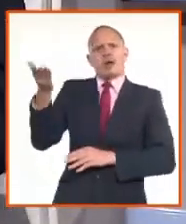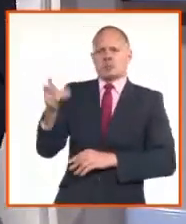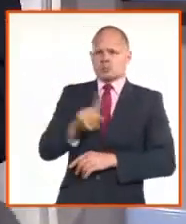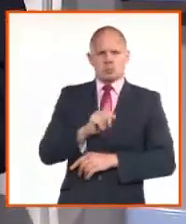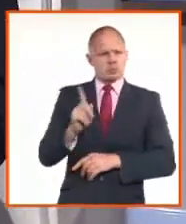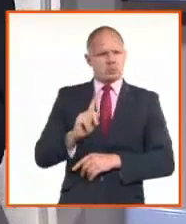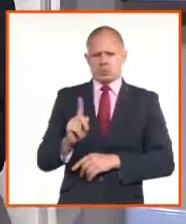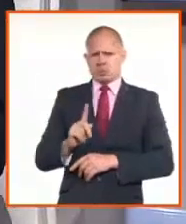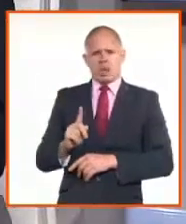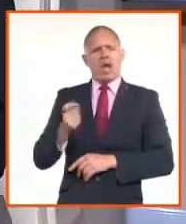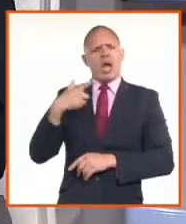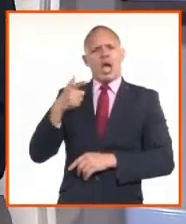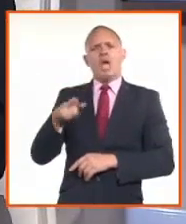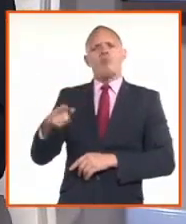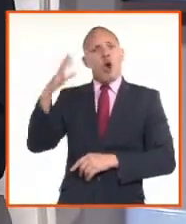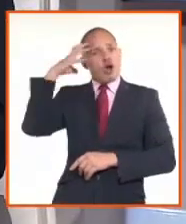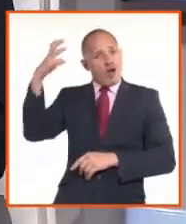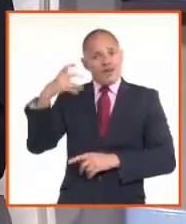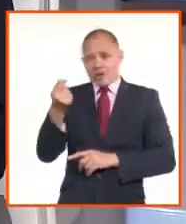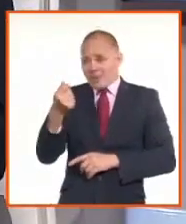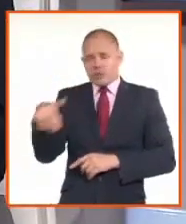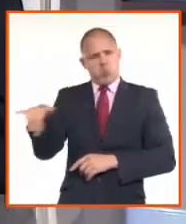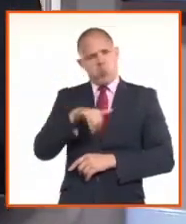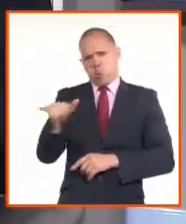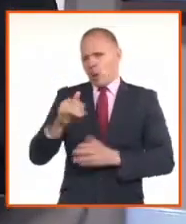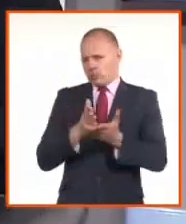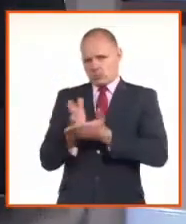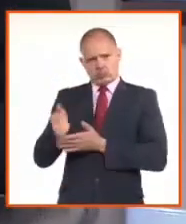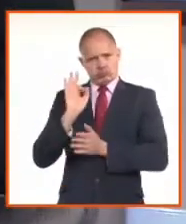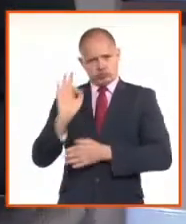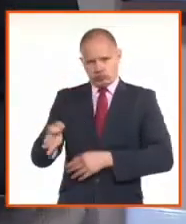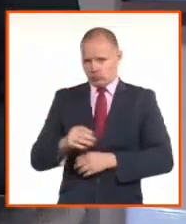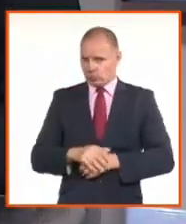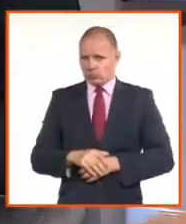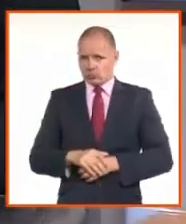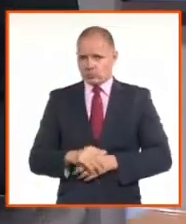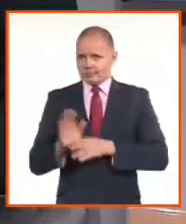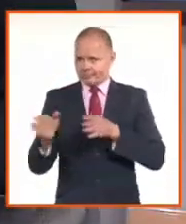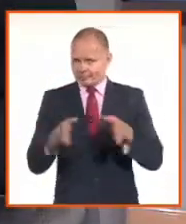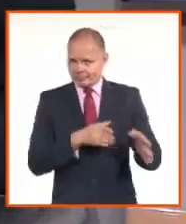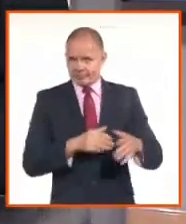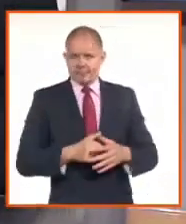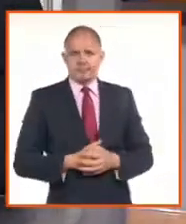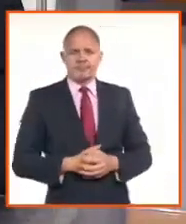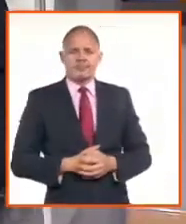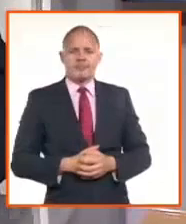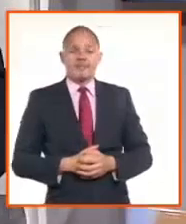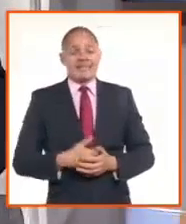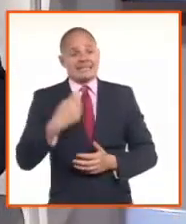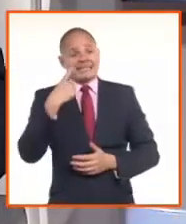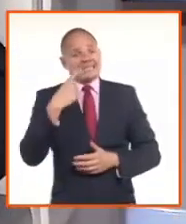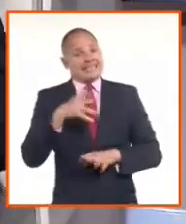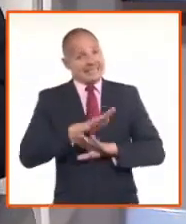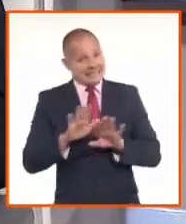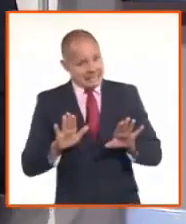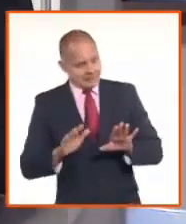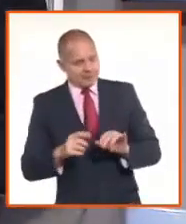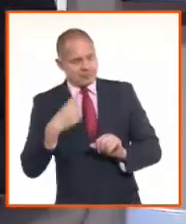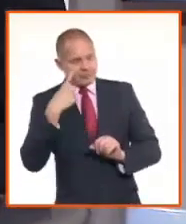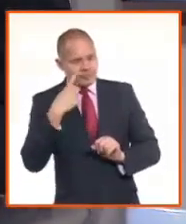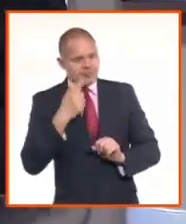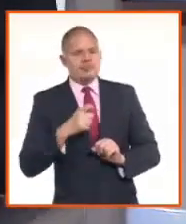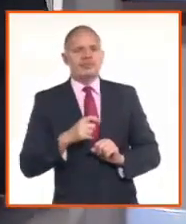y seguir avanzando en funcionamiento coherente en mercado cambiario porque resolvemos por el problema pero bueno se nos genera una gran